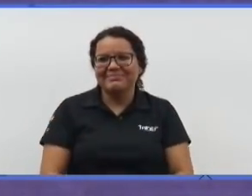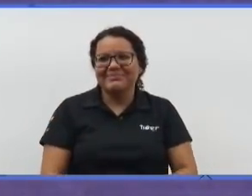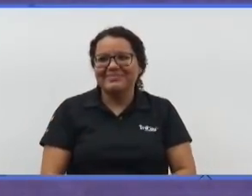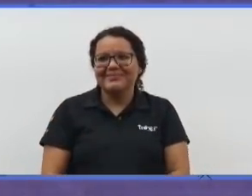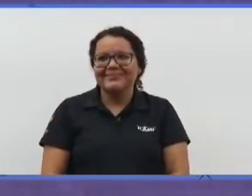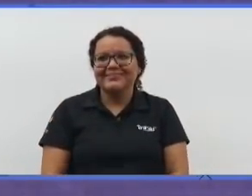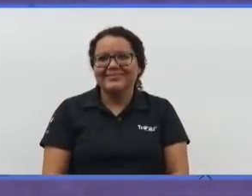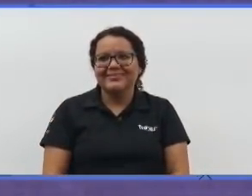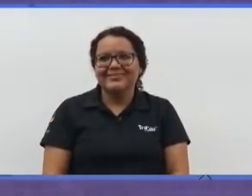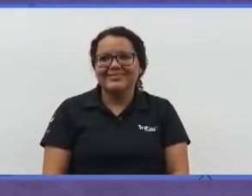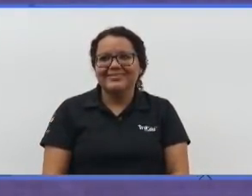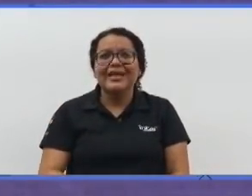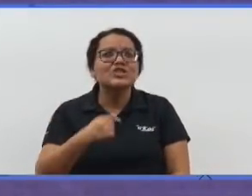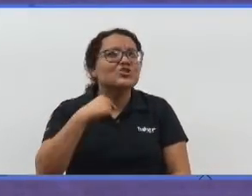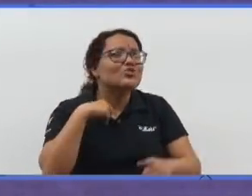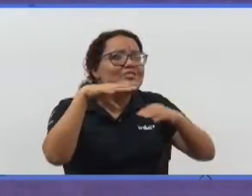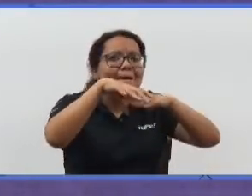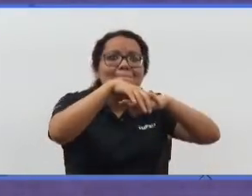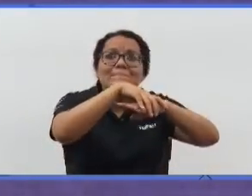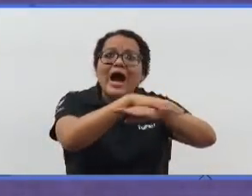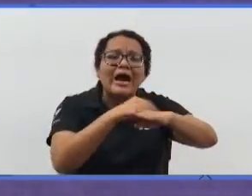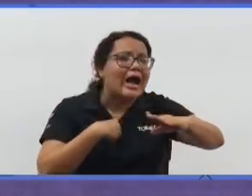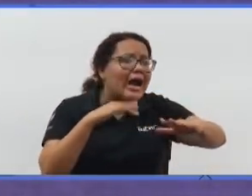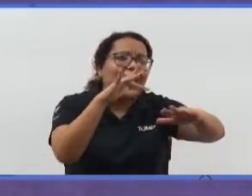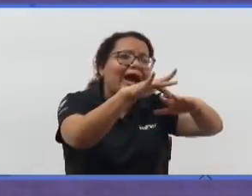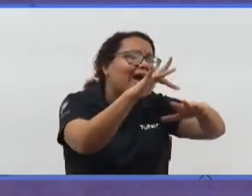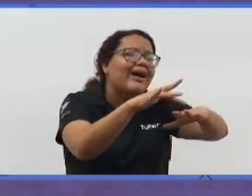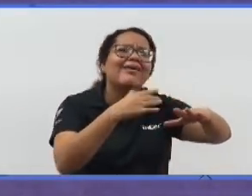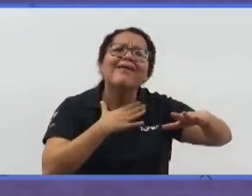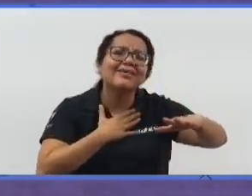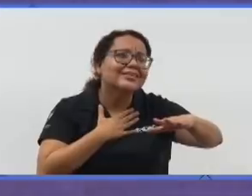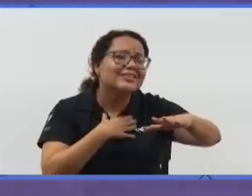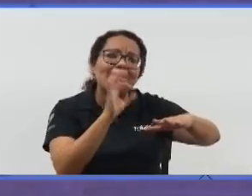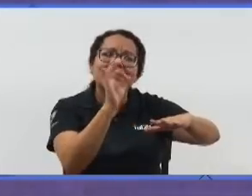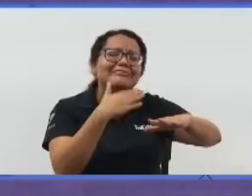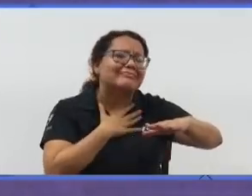le toque los zapatos pastor men